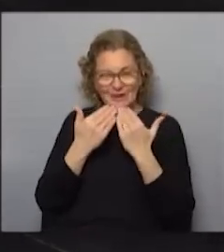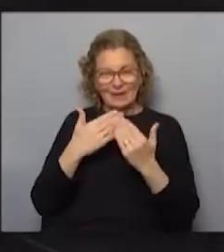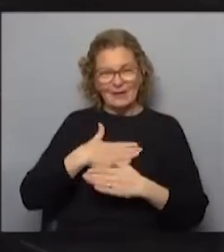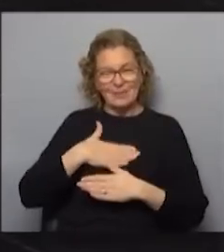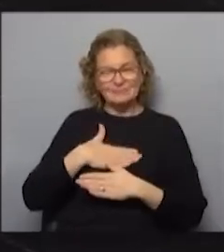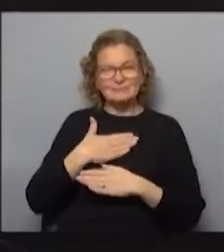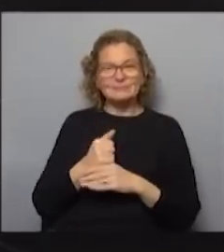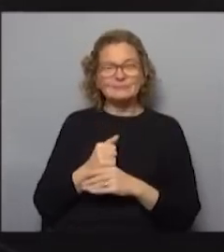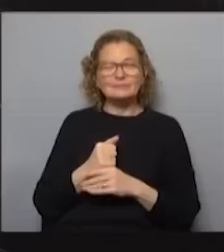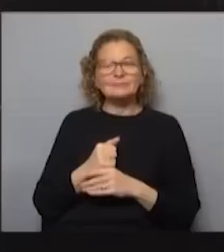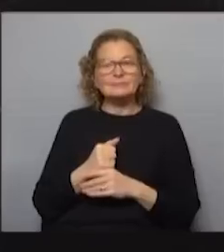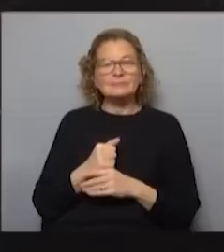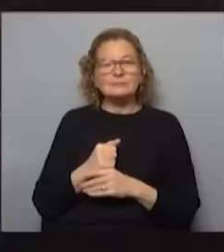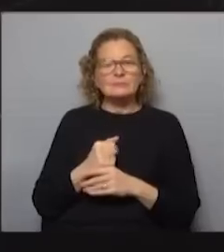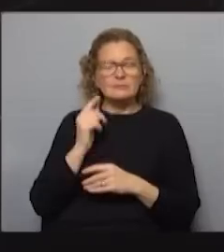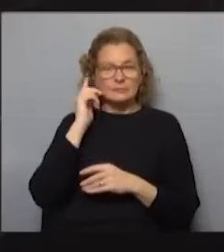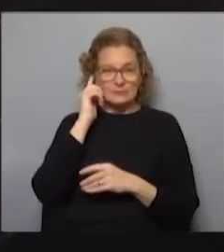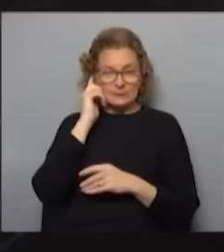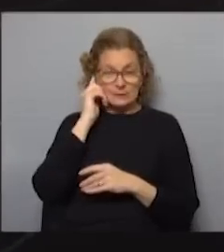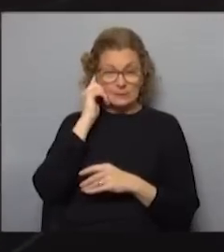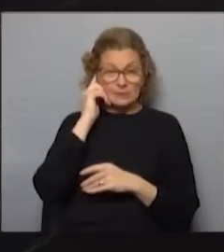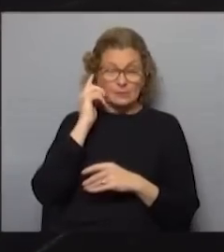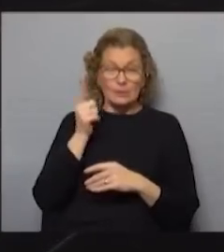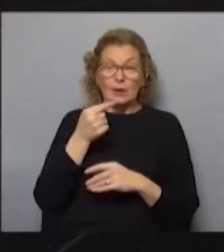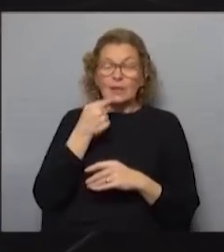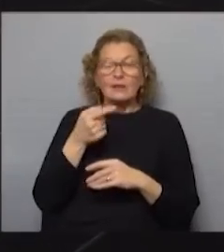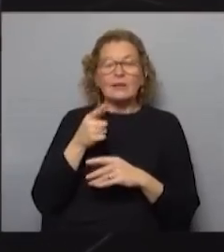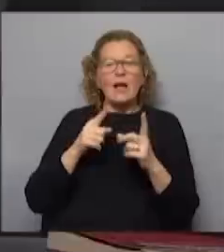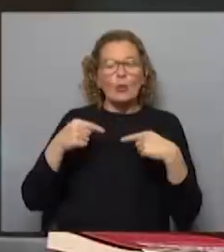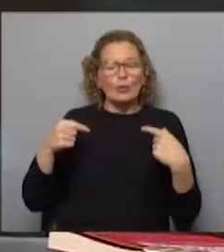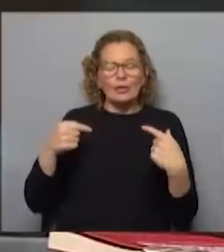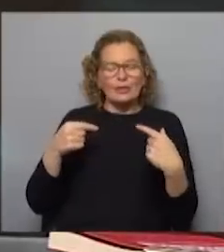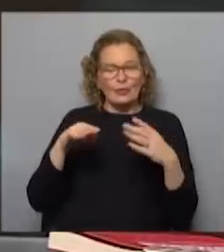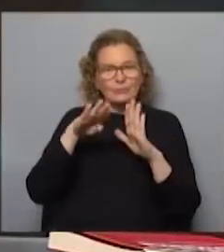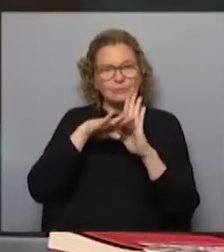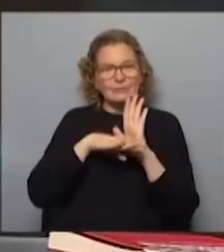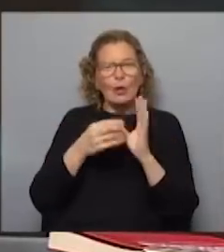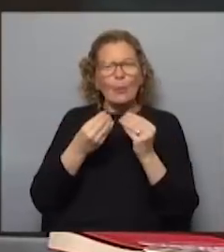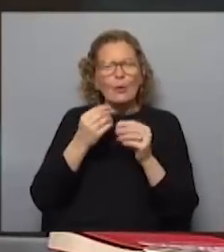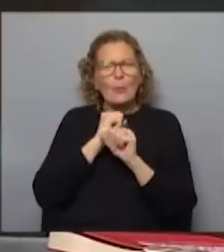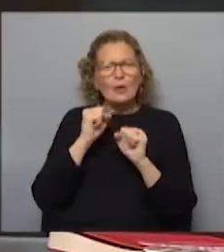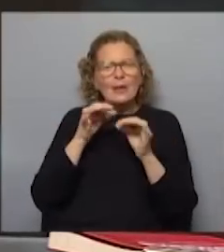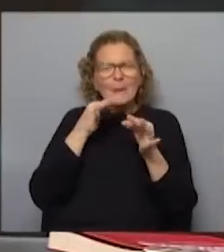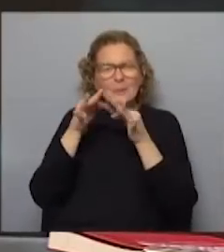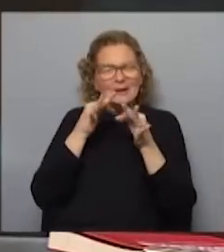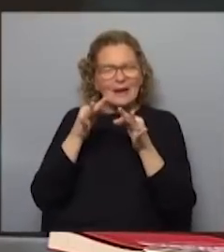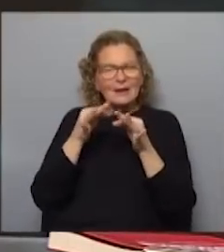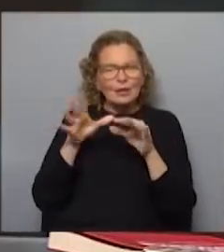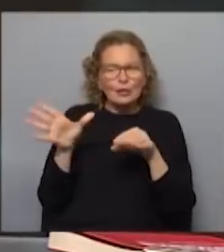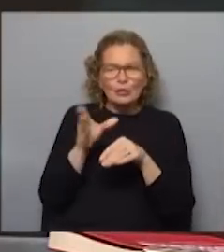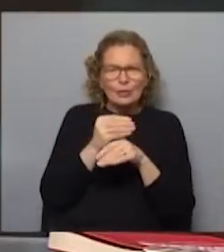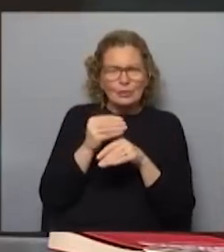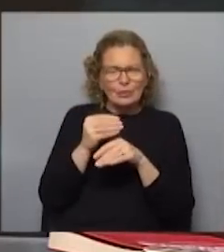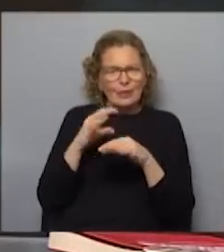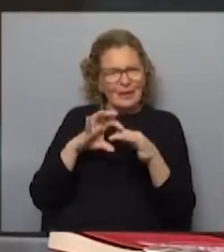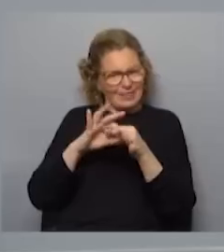invitación aquí por estar Luis Jorge mencionaba algunos de estos hechos como Cómo se puede explicar de que efectivamente todo esto